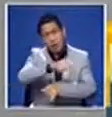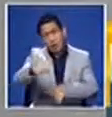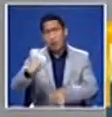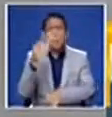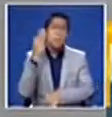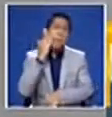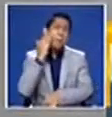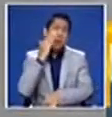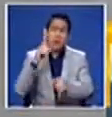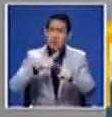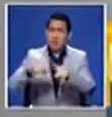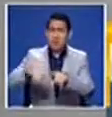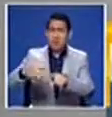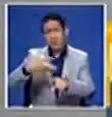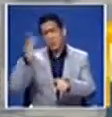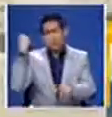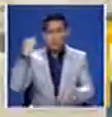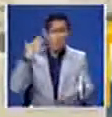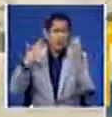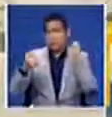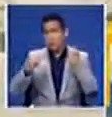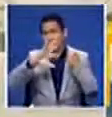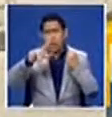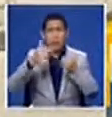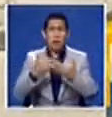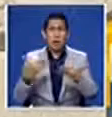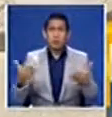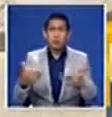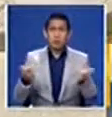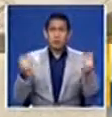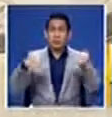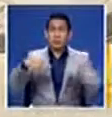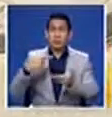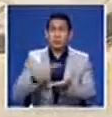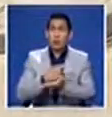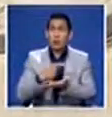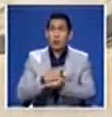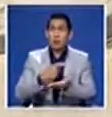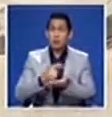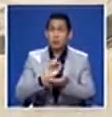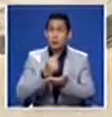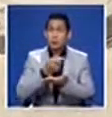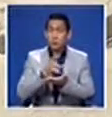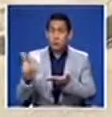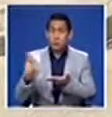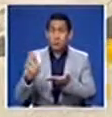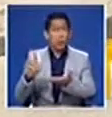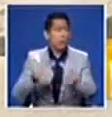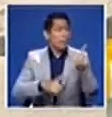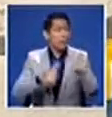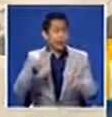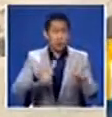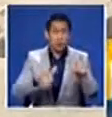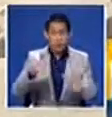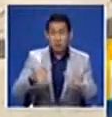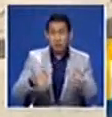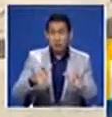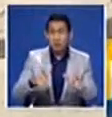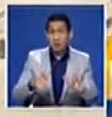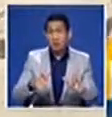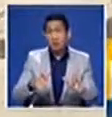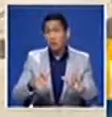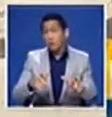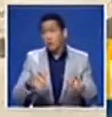fiesta, le arrancaron los bolsitos que tenían los niños. En este sector del Guasmo Sur, sus habitantes dicen que no importa si es fiesta